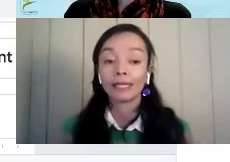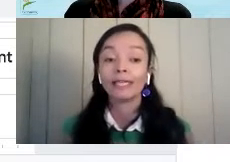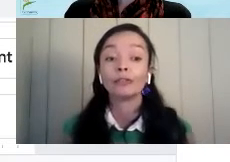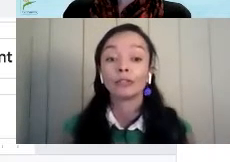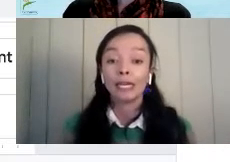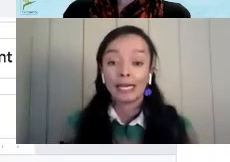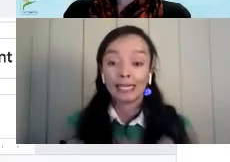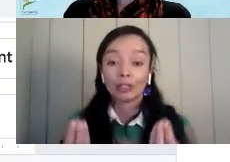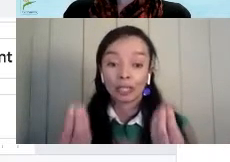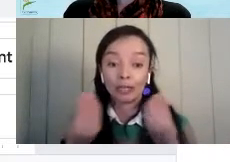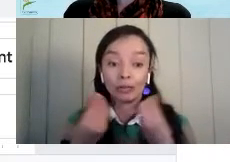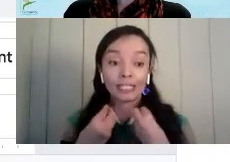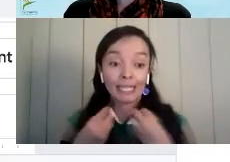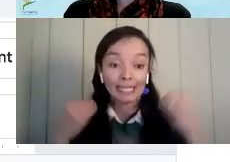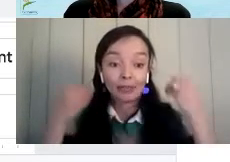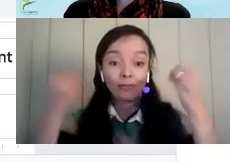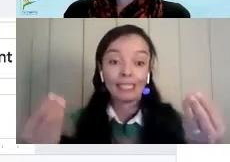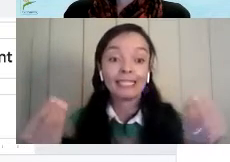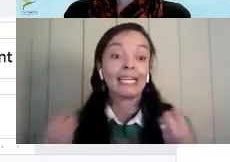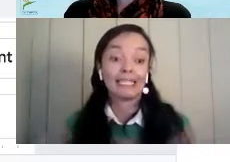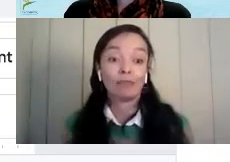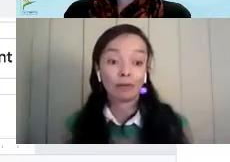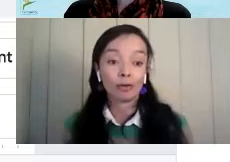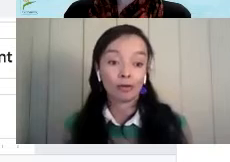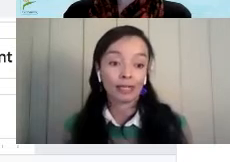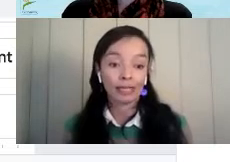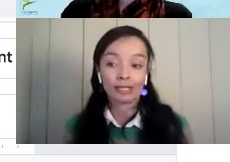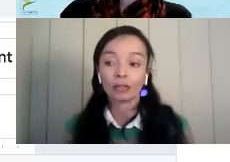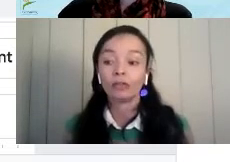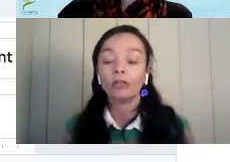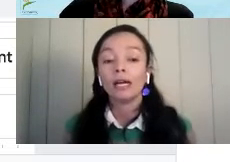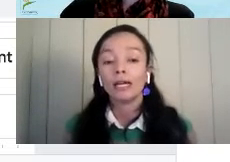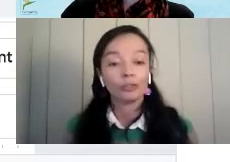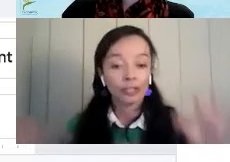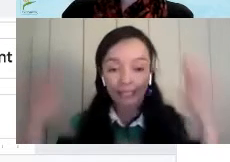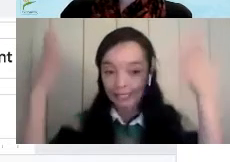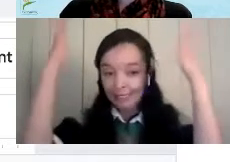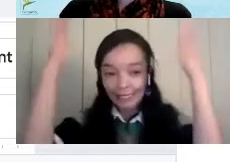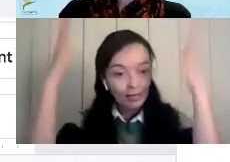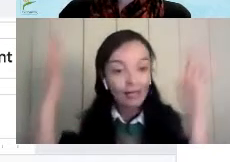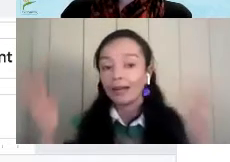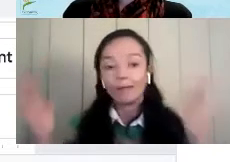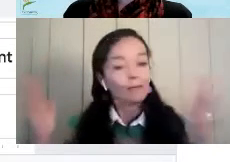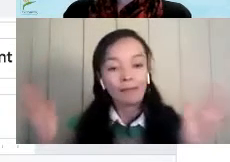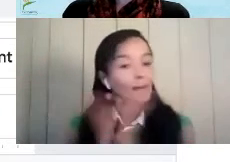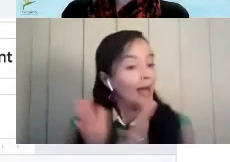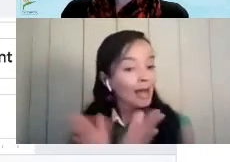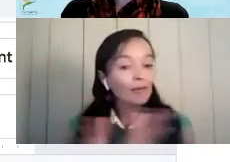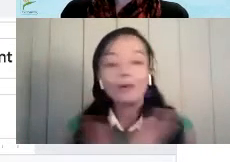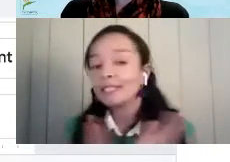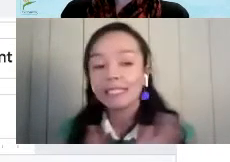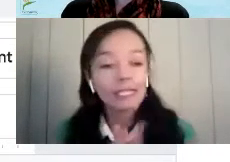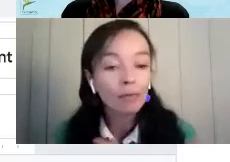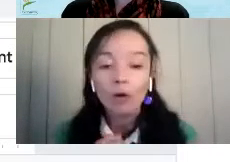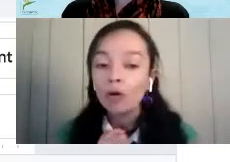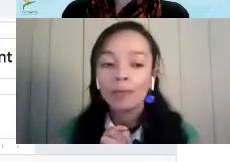dan cuenta que nos están haciendo feliz y que es la forma correcta de hacerlo. Entonces es, ¡bravo!